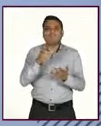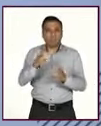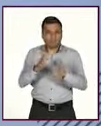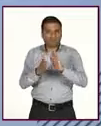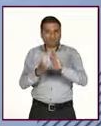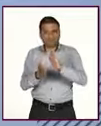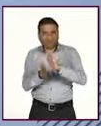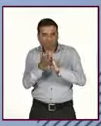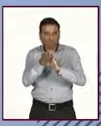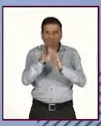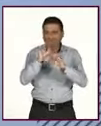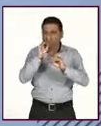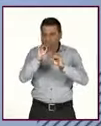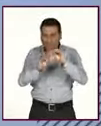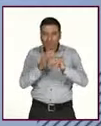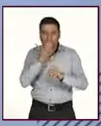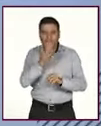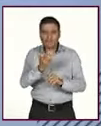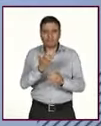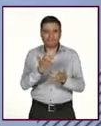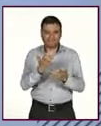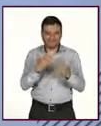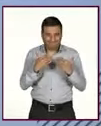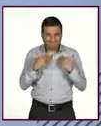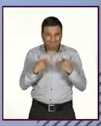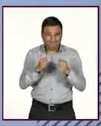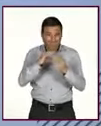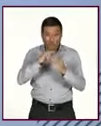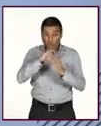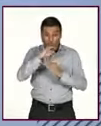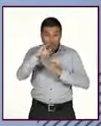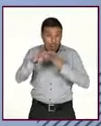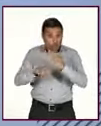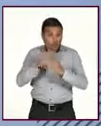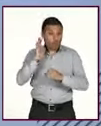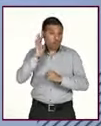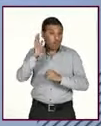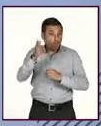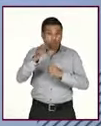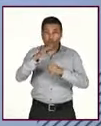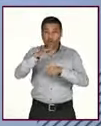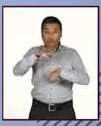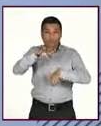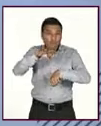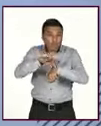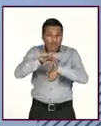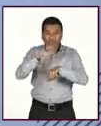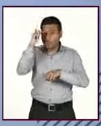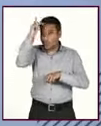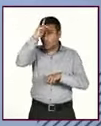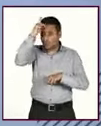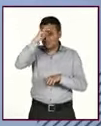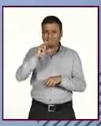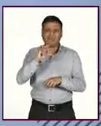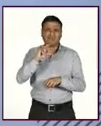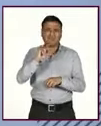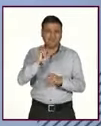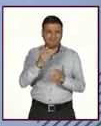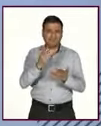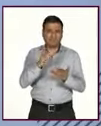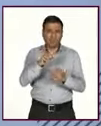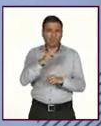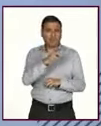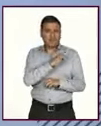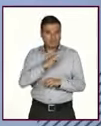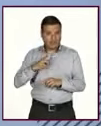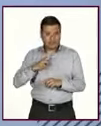constructores, o sea, no tenemos que pensar en que todas y todos tenemos que ser profesionistas médicos de la salud, ¿no? Tenemos que aprender a